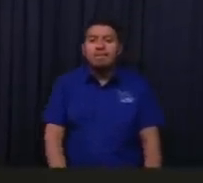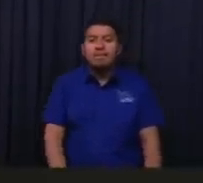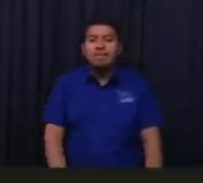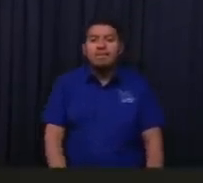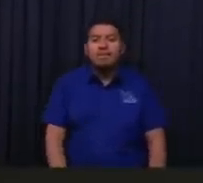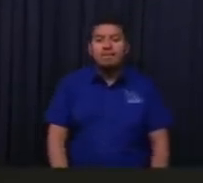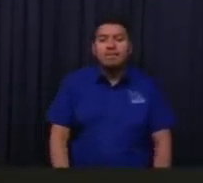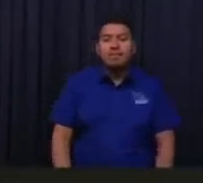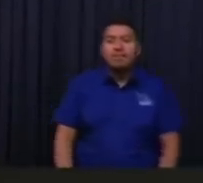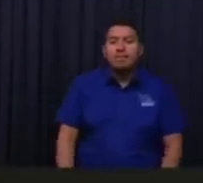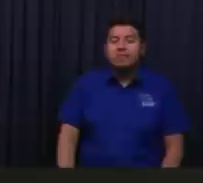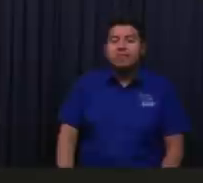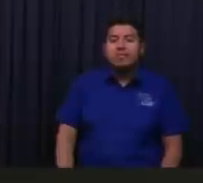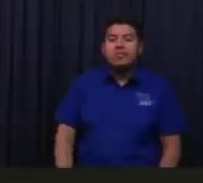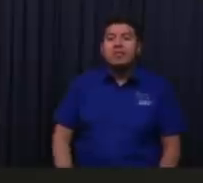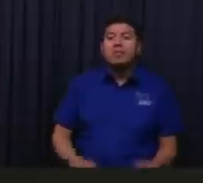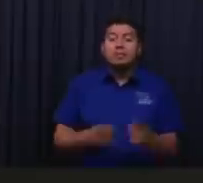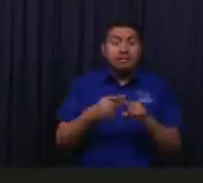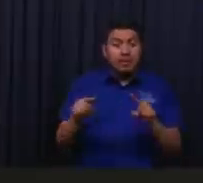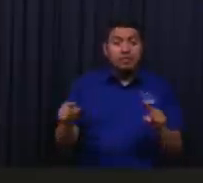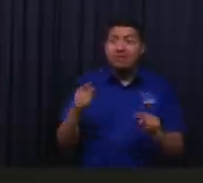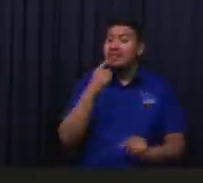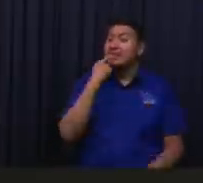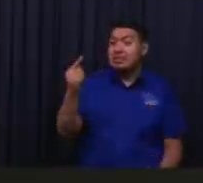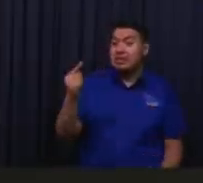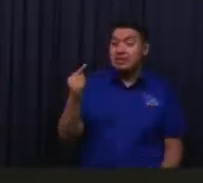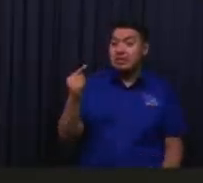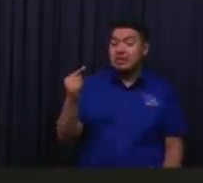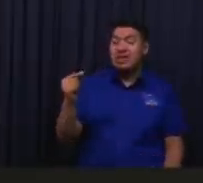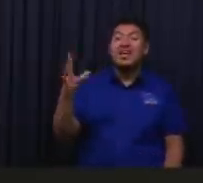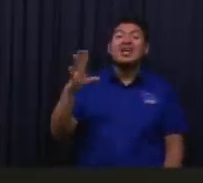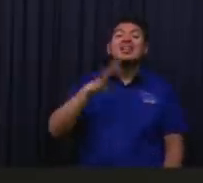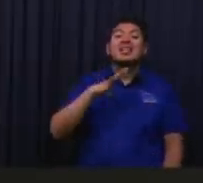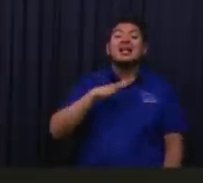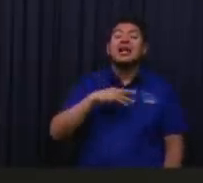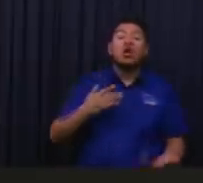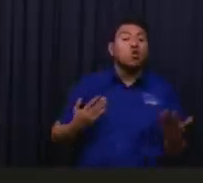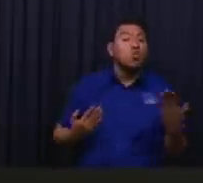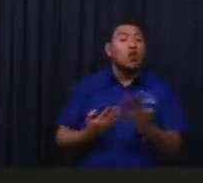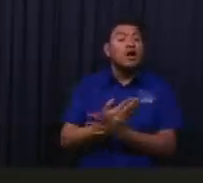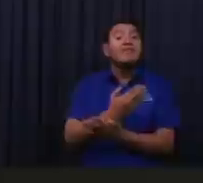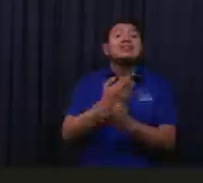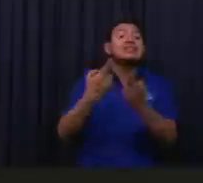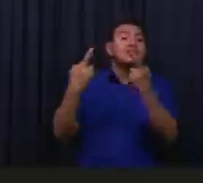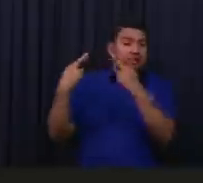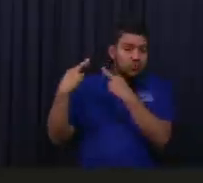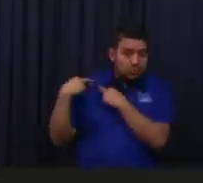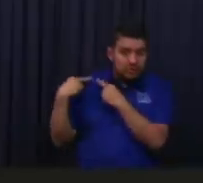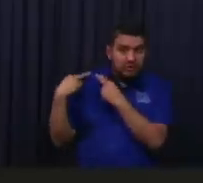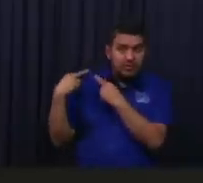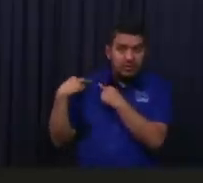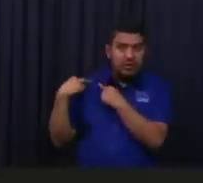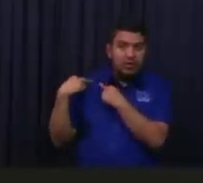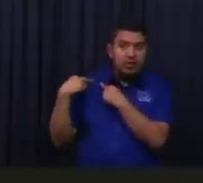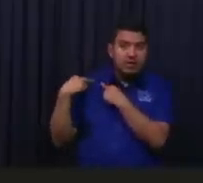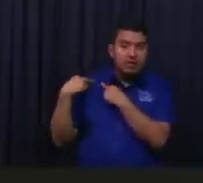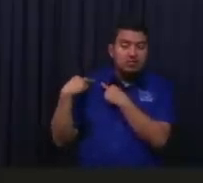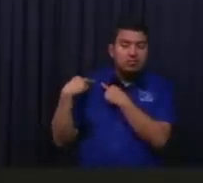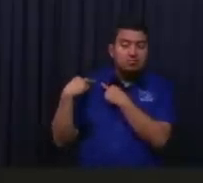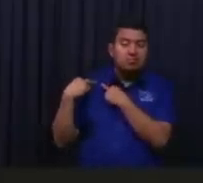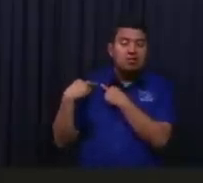Pero realmente lo que le está diciendo es: vas a adquirir nuevas responsabilidades, vas a dejar de ser un